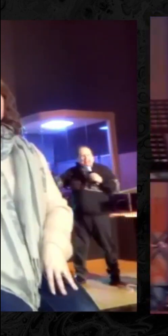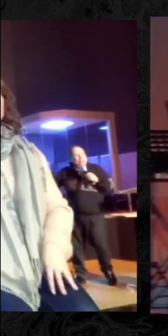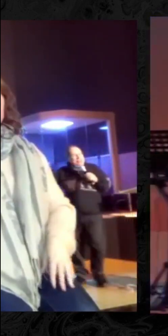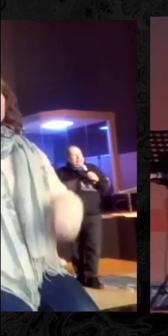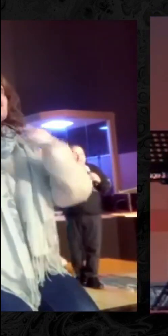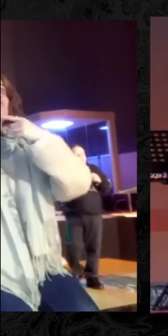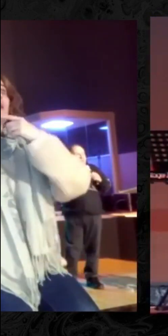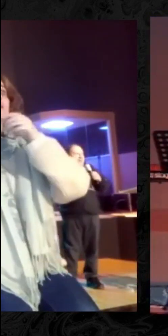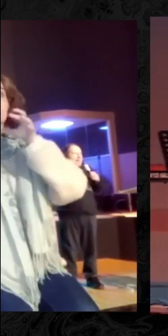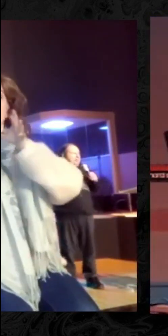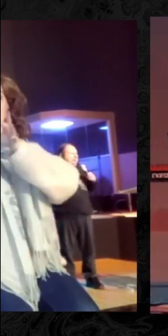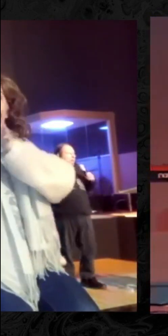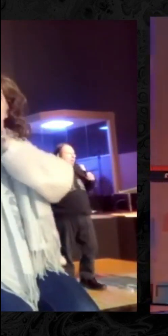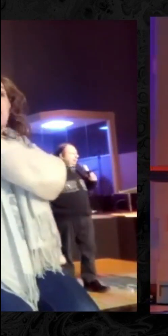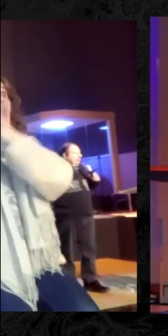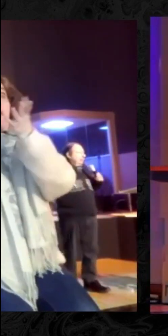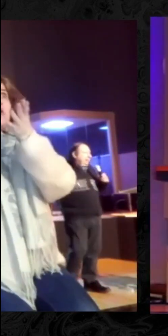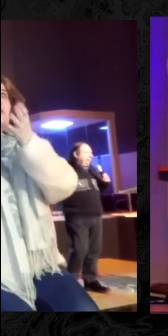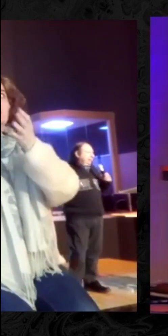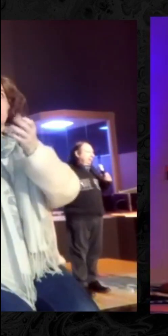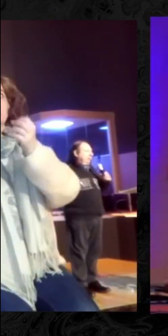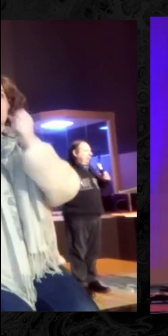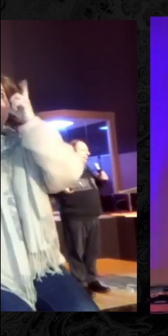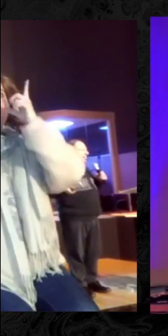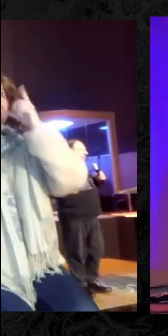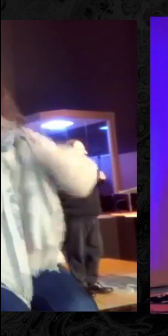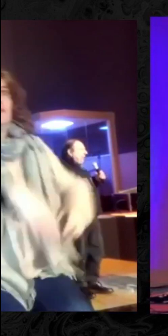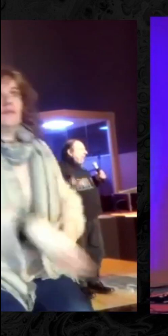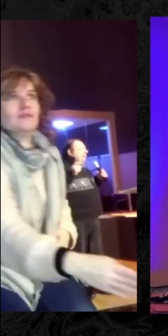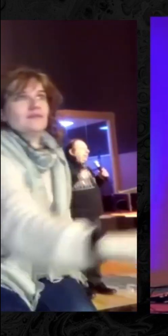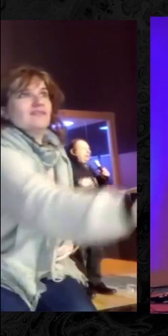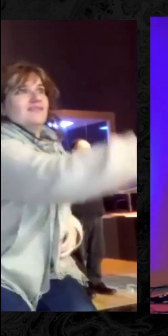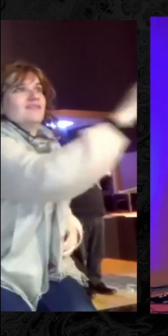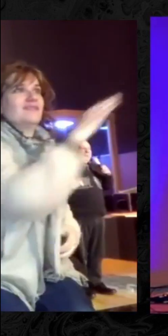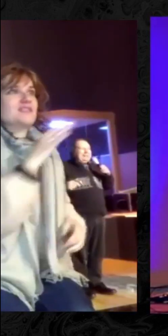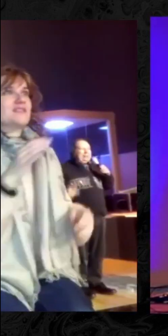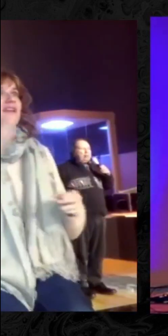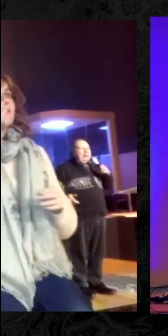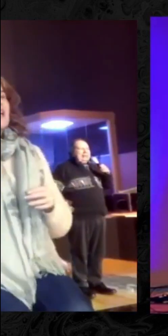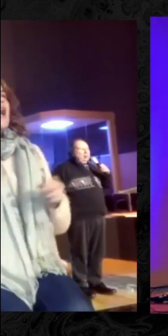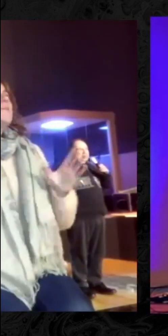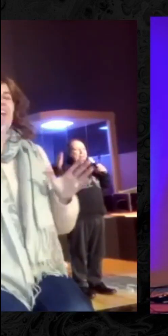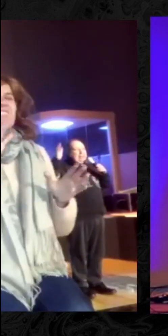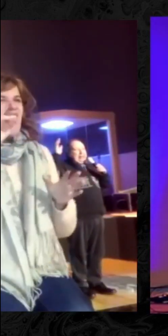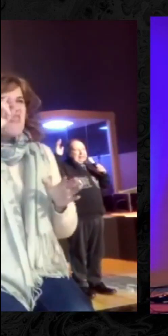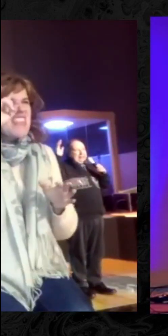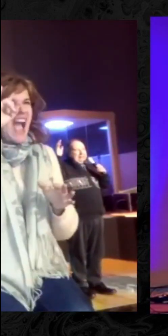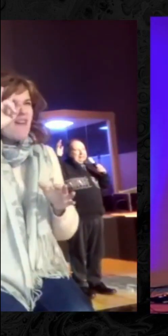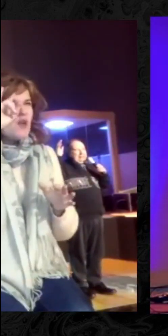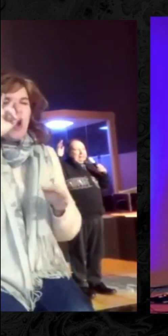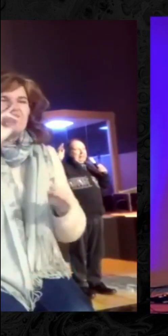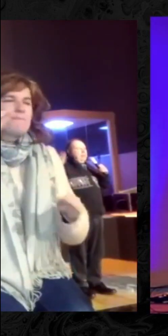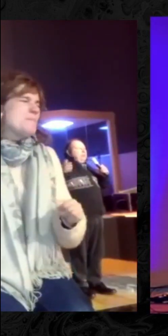si el pudiera hacer haría cosas terribles no pero el es un mentiroso y engañador grita vuelve Amén